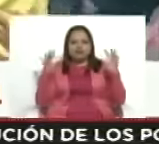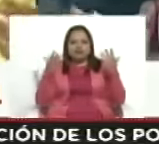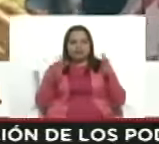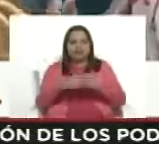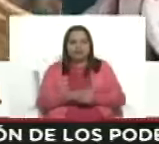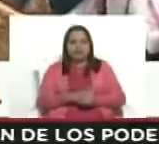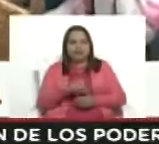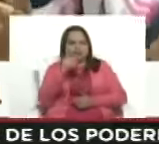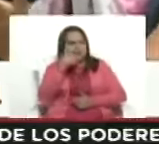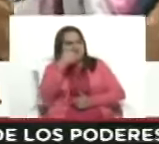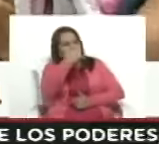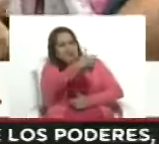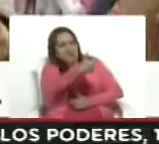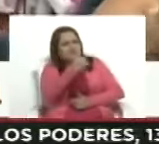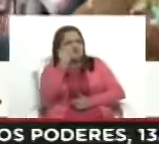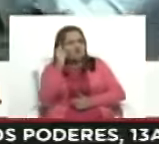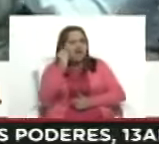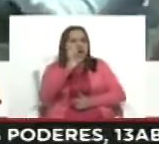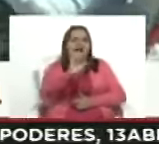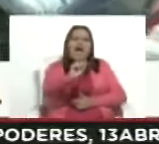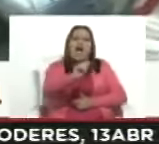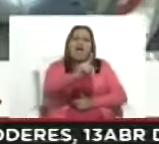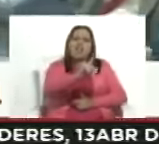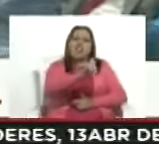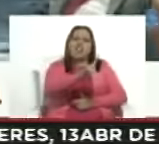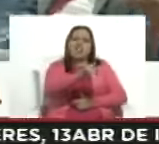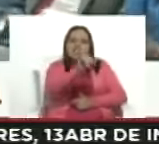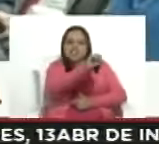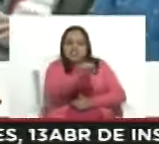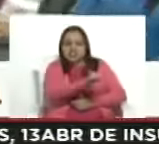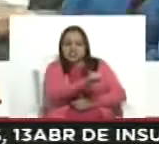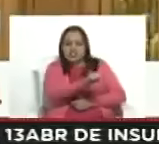Llamó a Adelis y le dijo, Adelis, encárgate